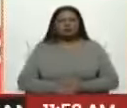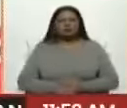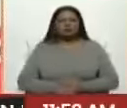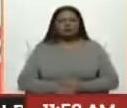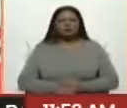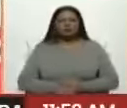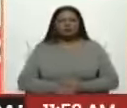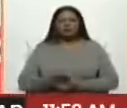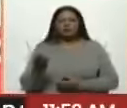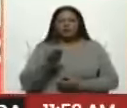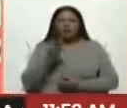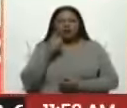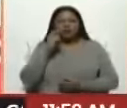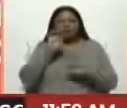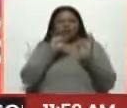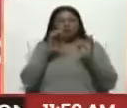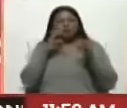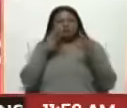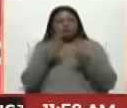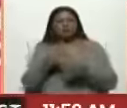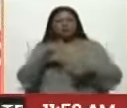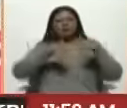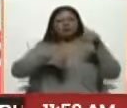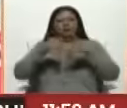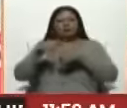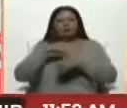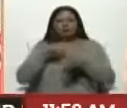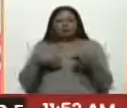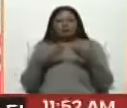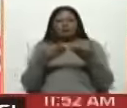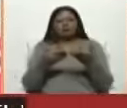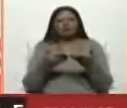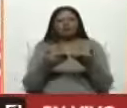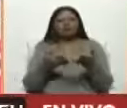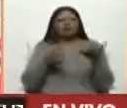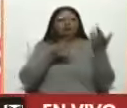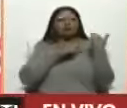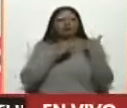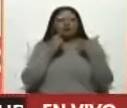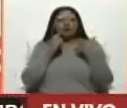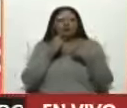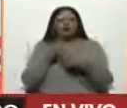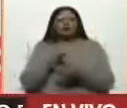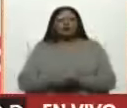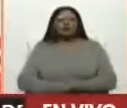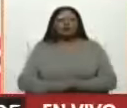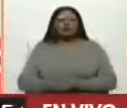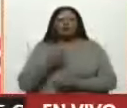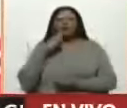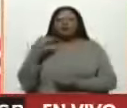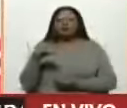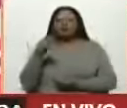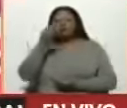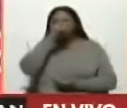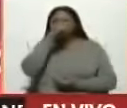Buscarlo, asegurar el voto. Nosotros le hemos dado una tarea a la JPSUV.